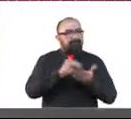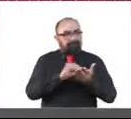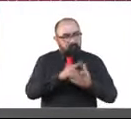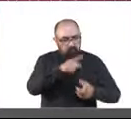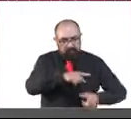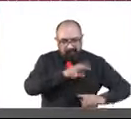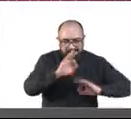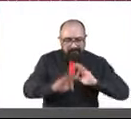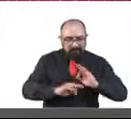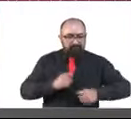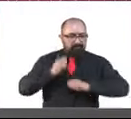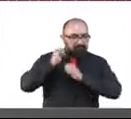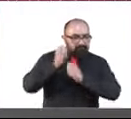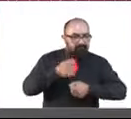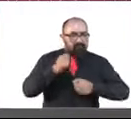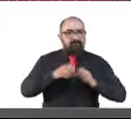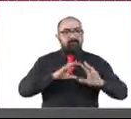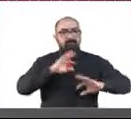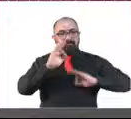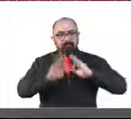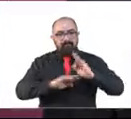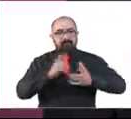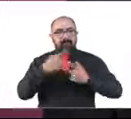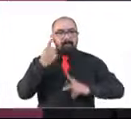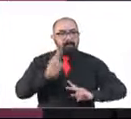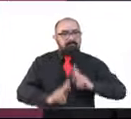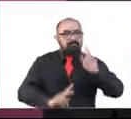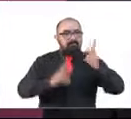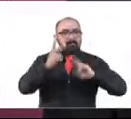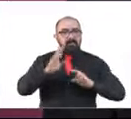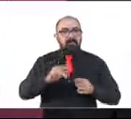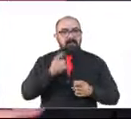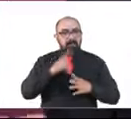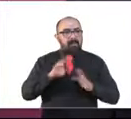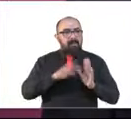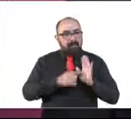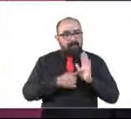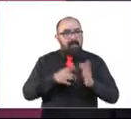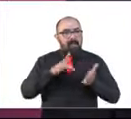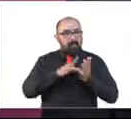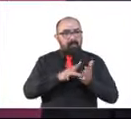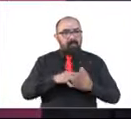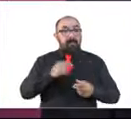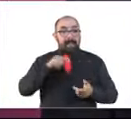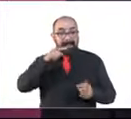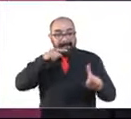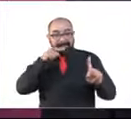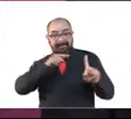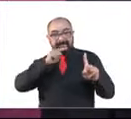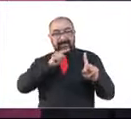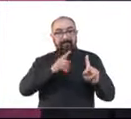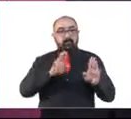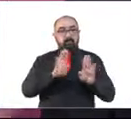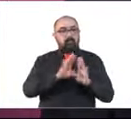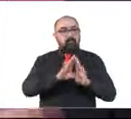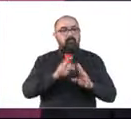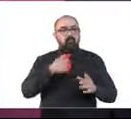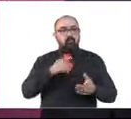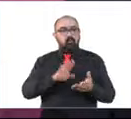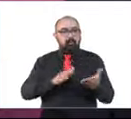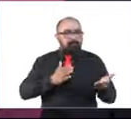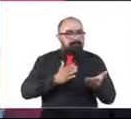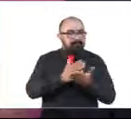personas mayores que se dedican al cultivo de la tierra. Y ahí es donde hemos intervenido para poder pues generar